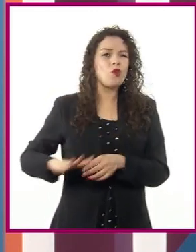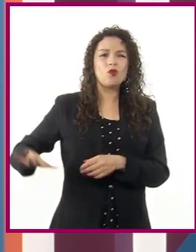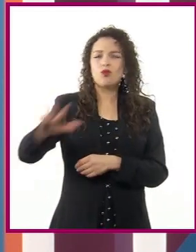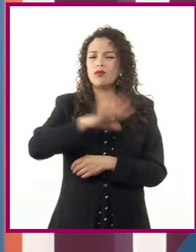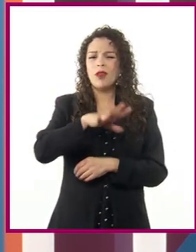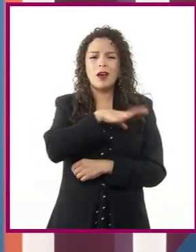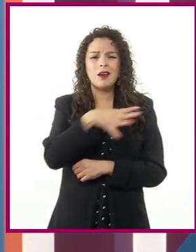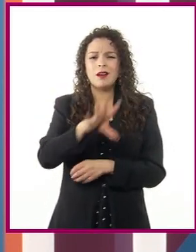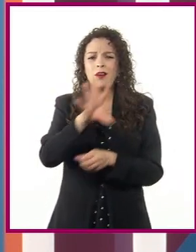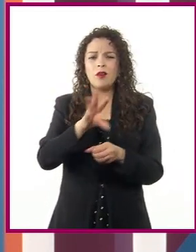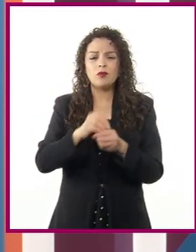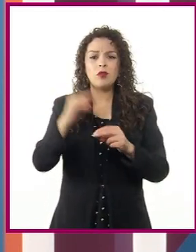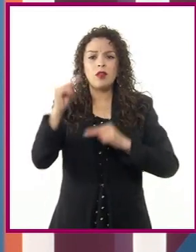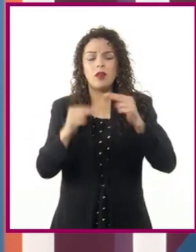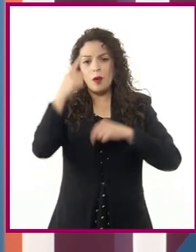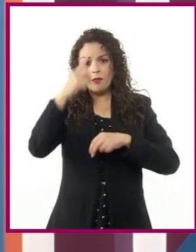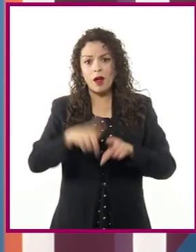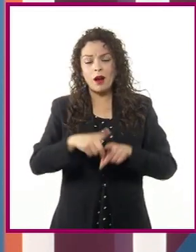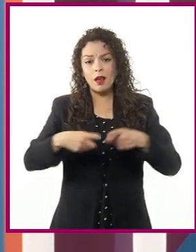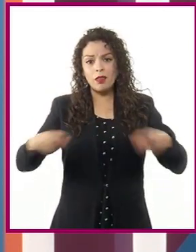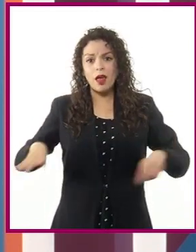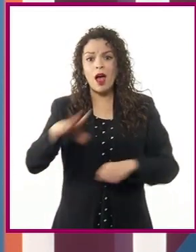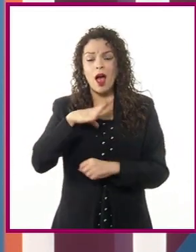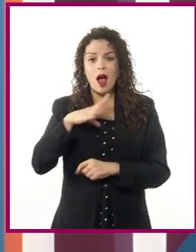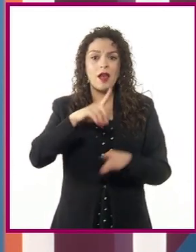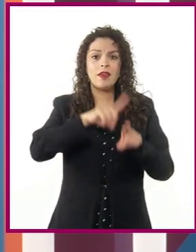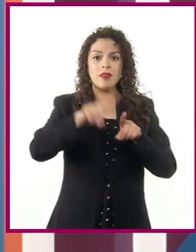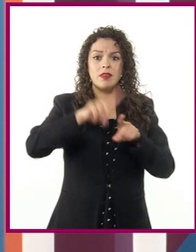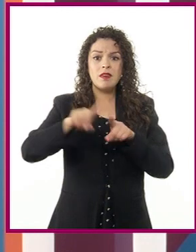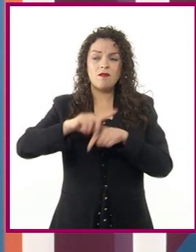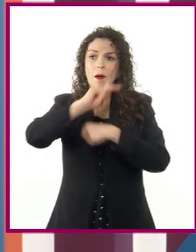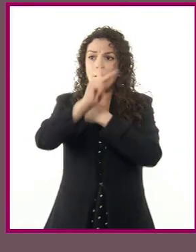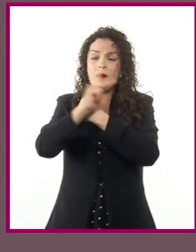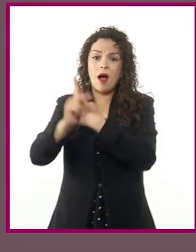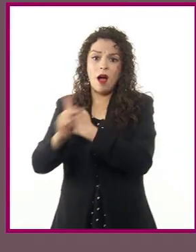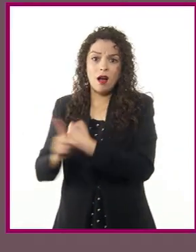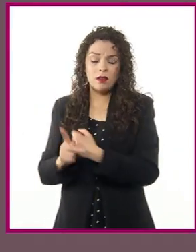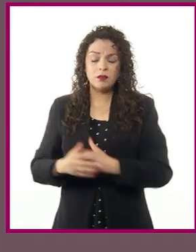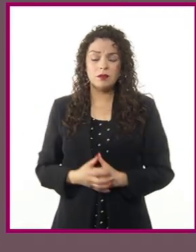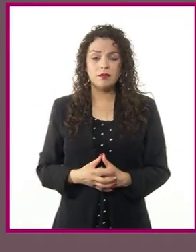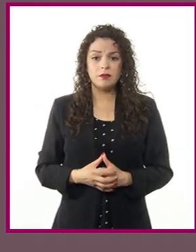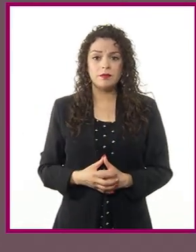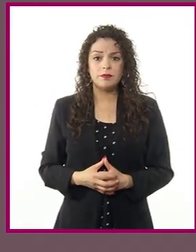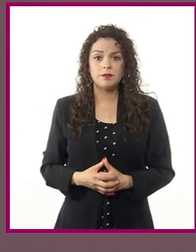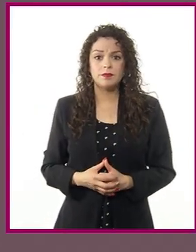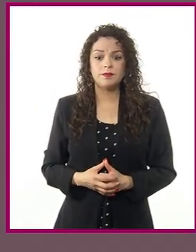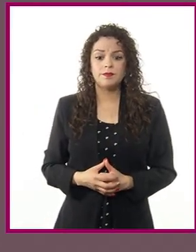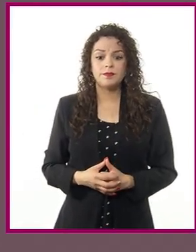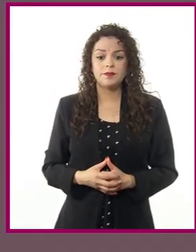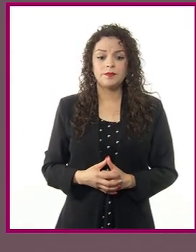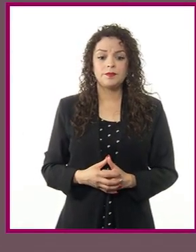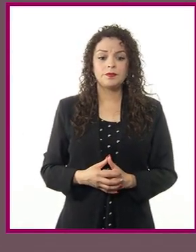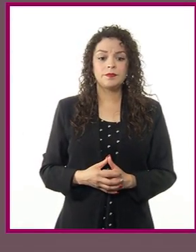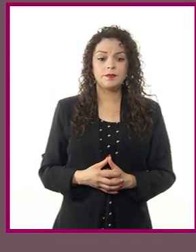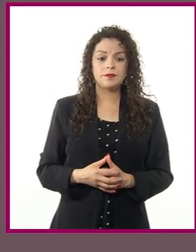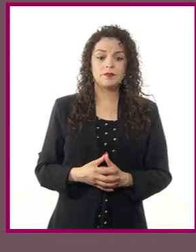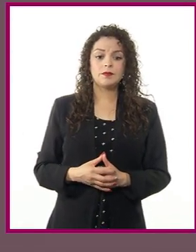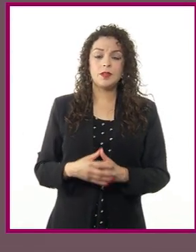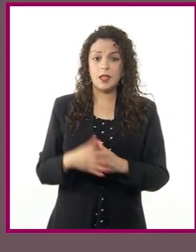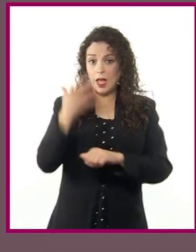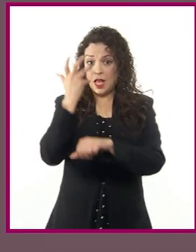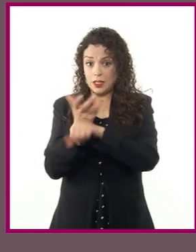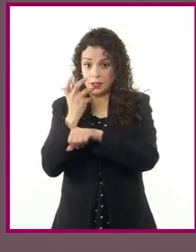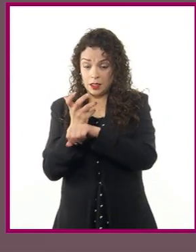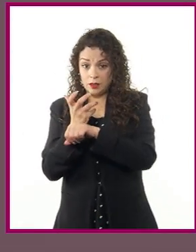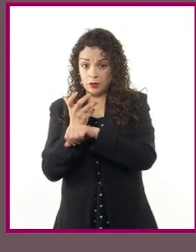los niveles de desarrollo que existen entre los diferentes países. Para no ir muy lejos, entre los Estados Unidos